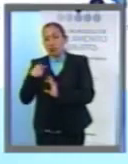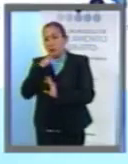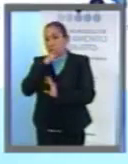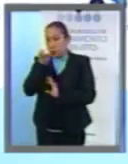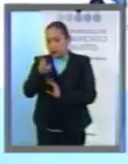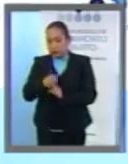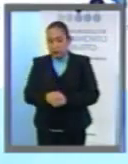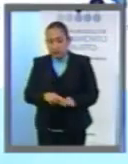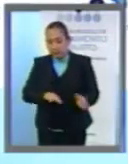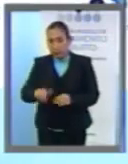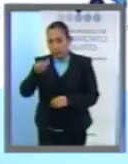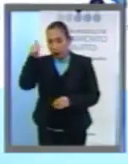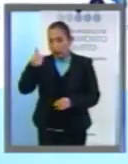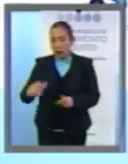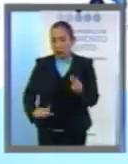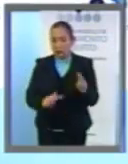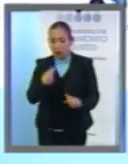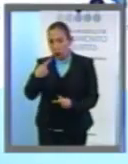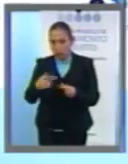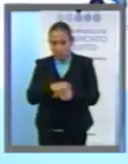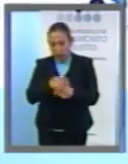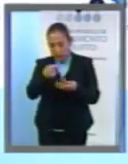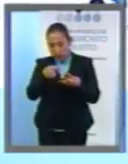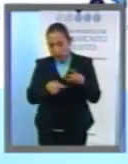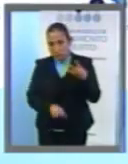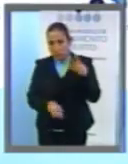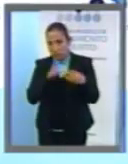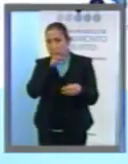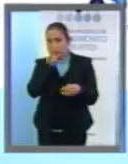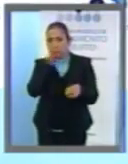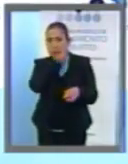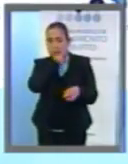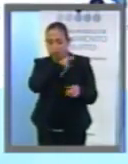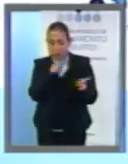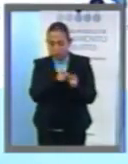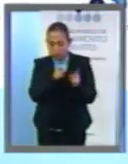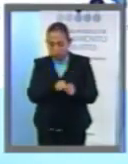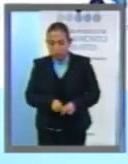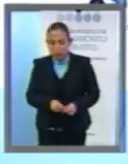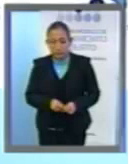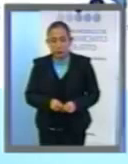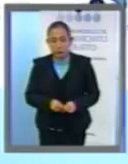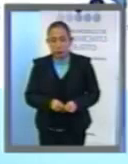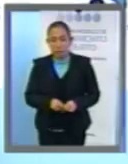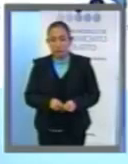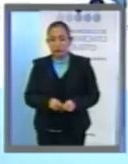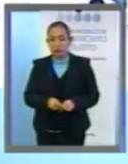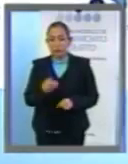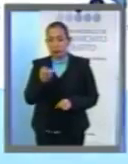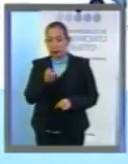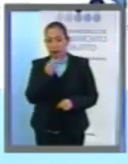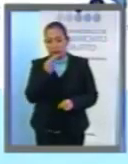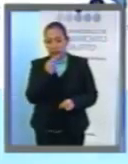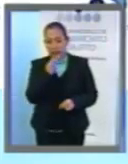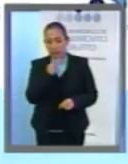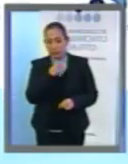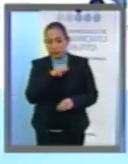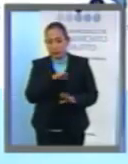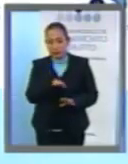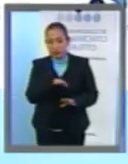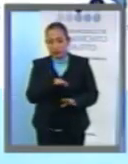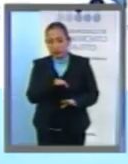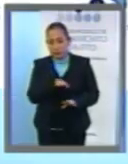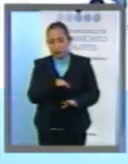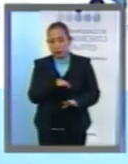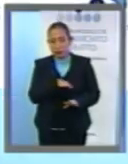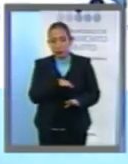esto. Hay otras dos preguntas y que contestaré muy rápidamente. Esto se refiere hacia